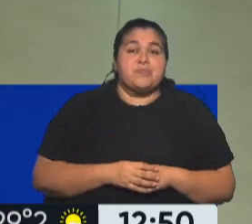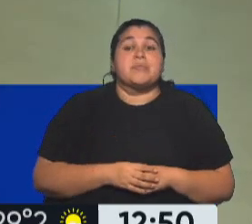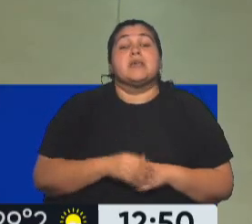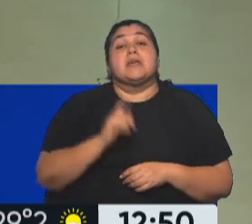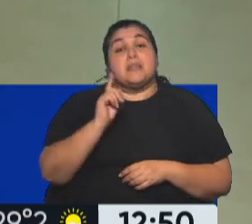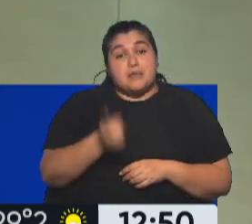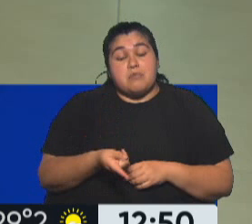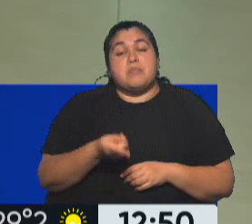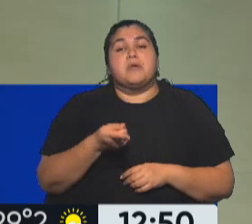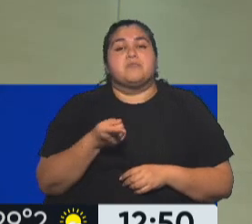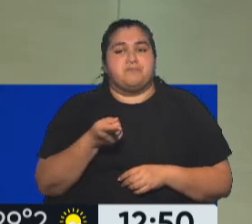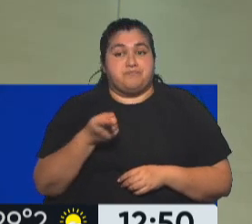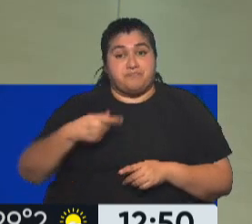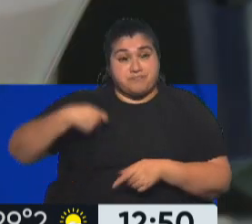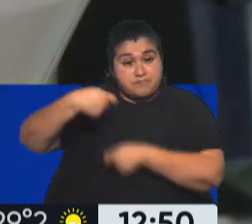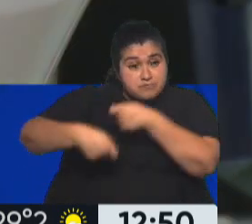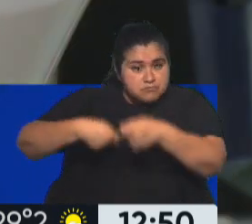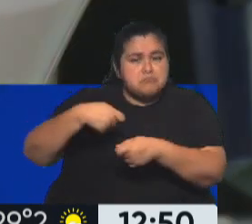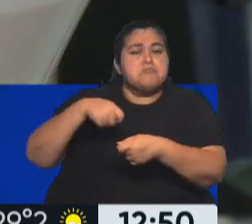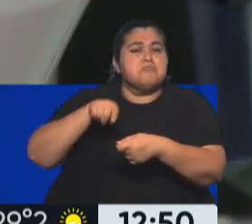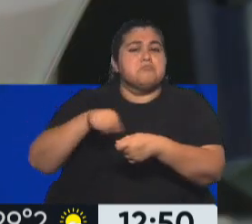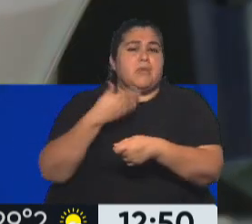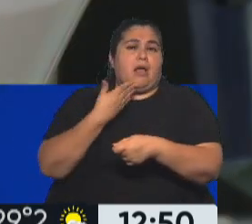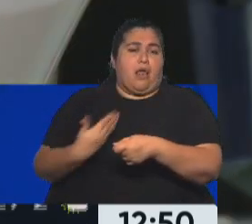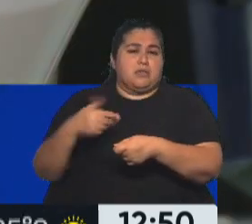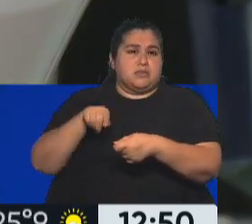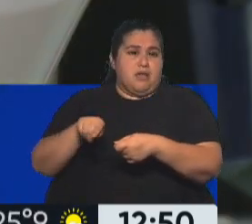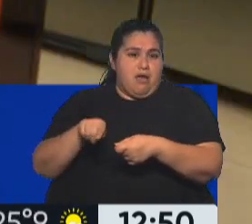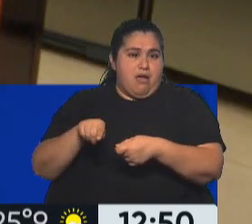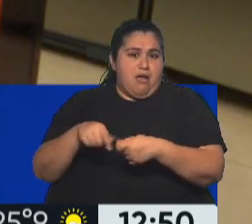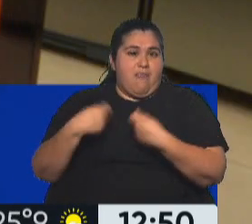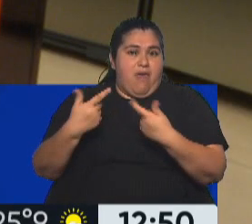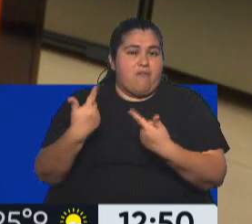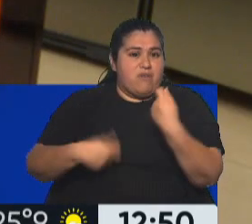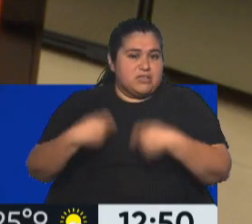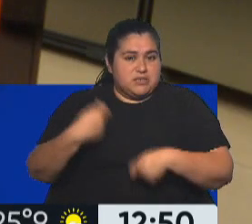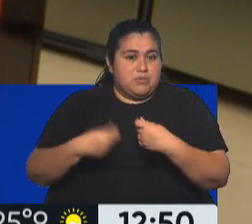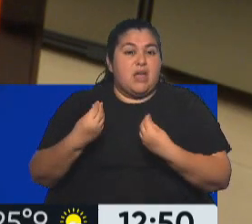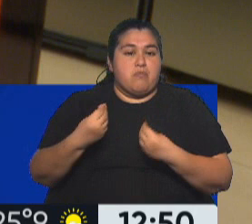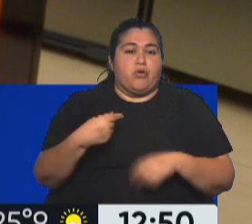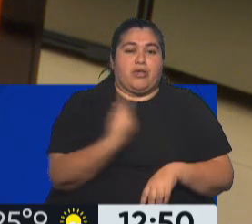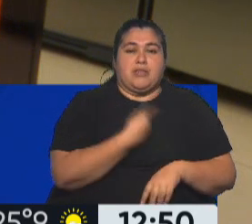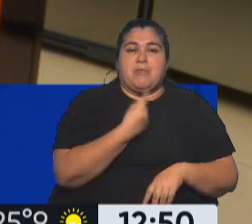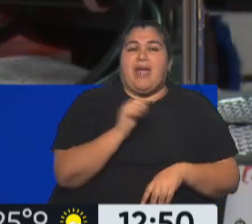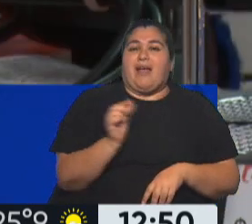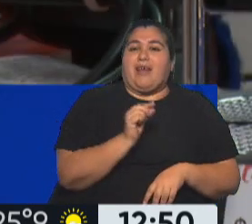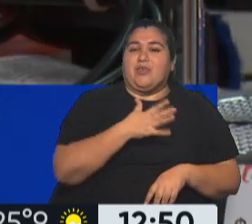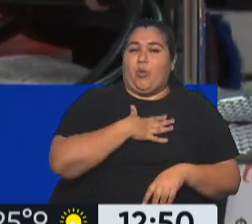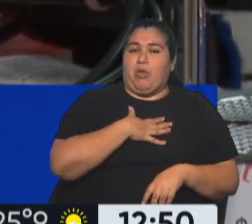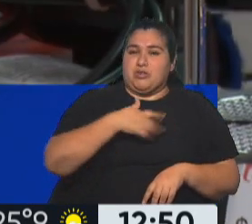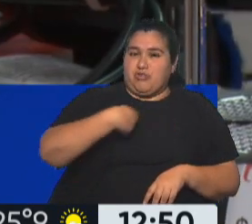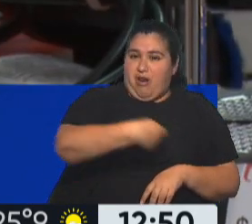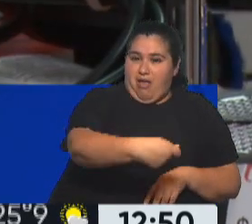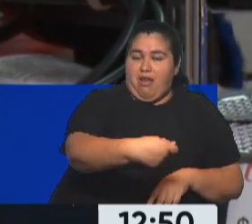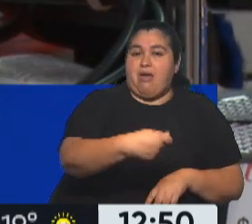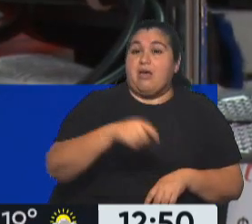decirte que esta financiación también trajo mej trajo la posibilidad de mejorar las tasas en nuestro crédito personal para aquella gente que no tenga